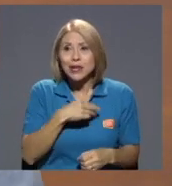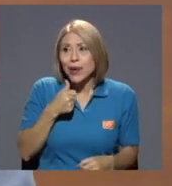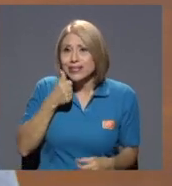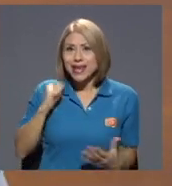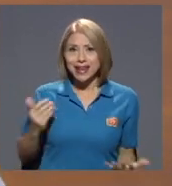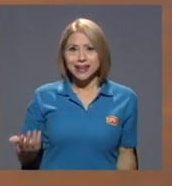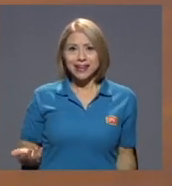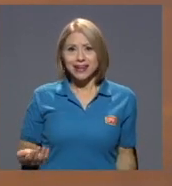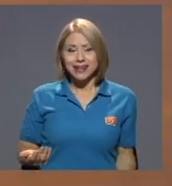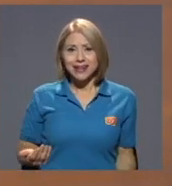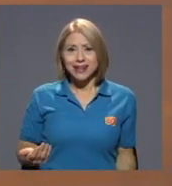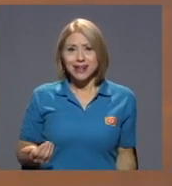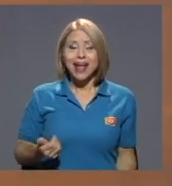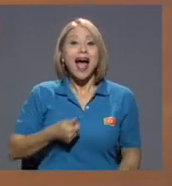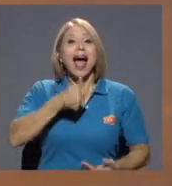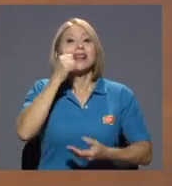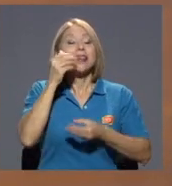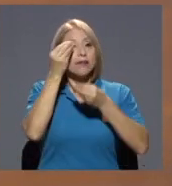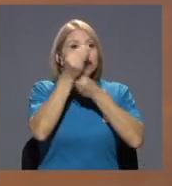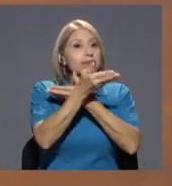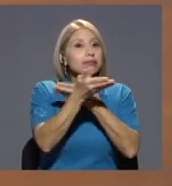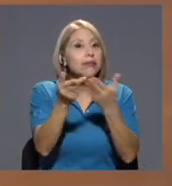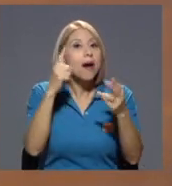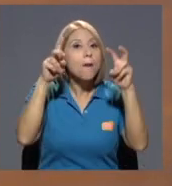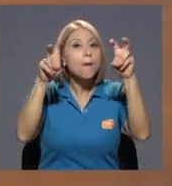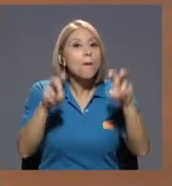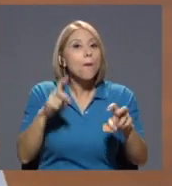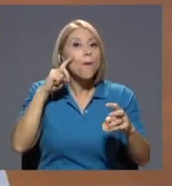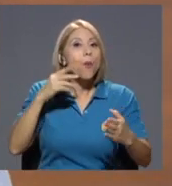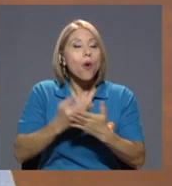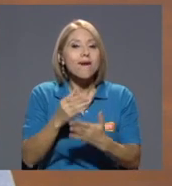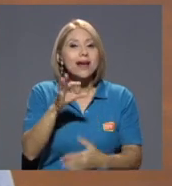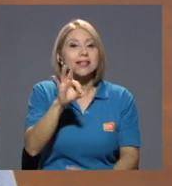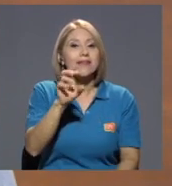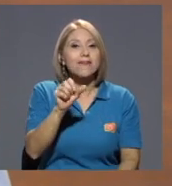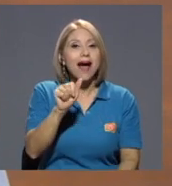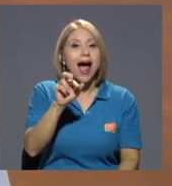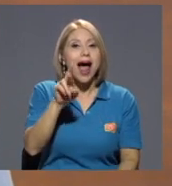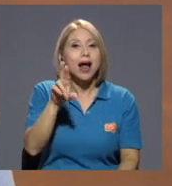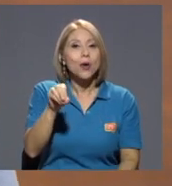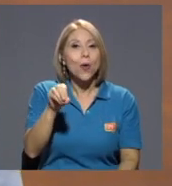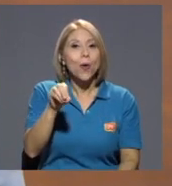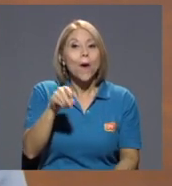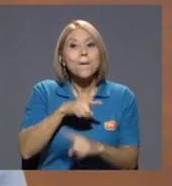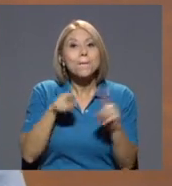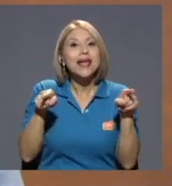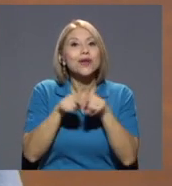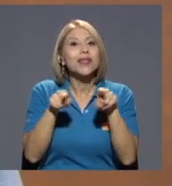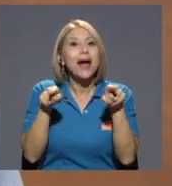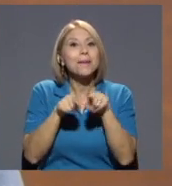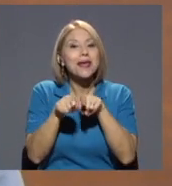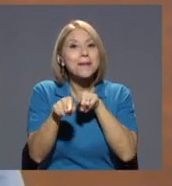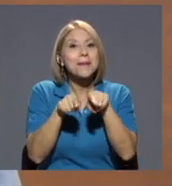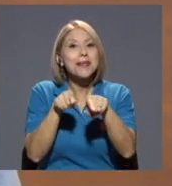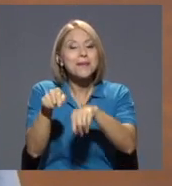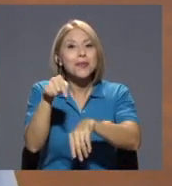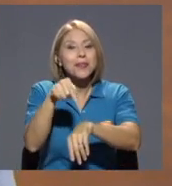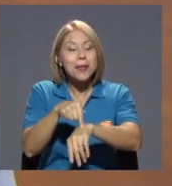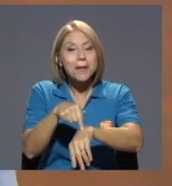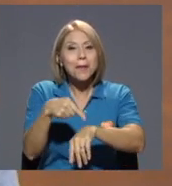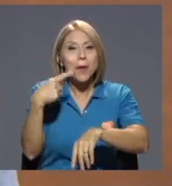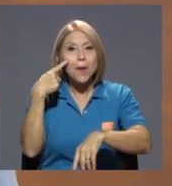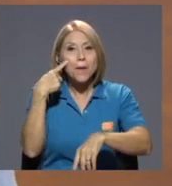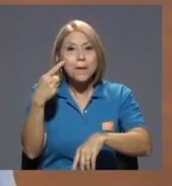se sale a anunciar las pruebas faro pero también mientras hacen en el anunciamiento de estas pruebas nos encontramos un papel muy